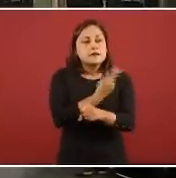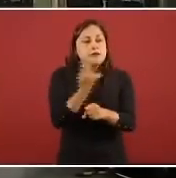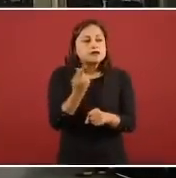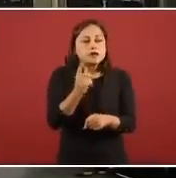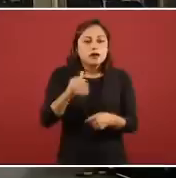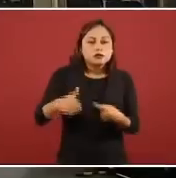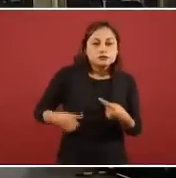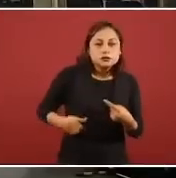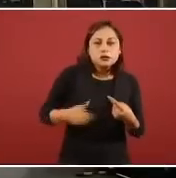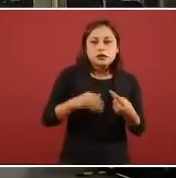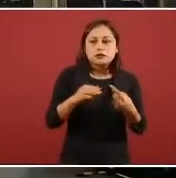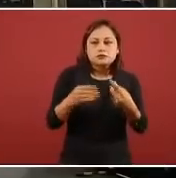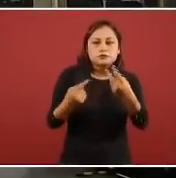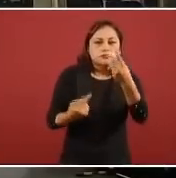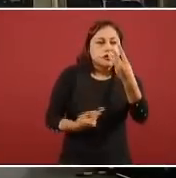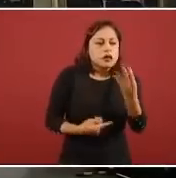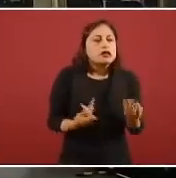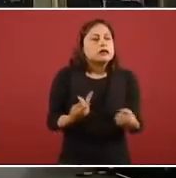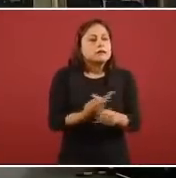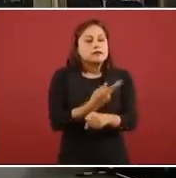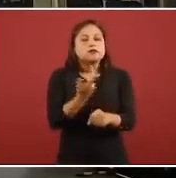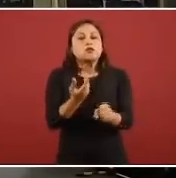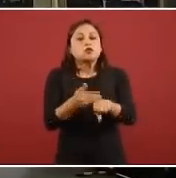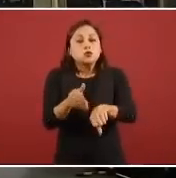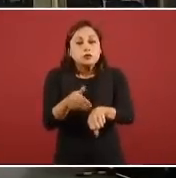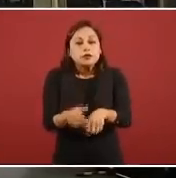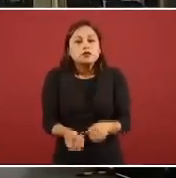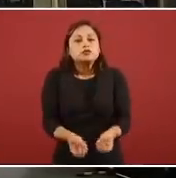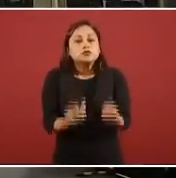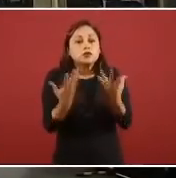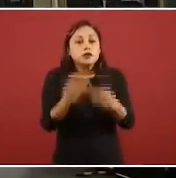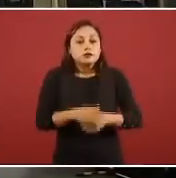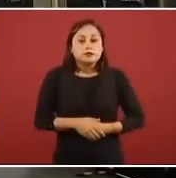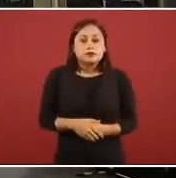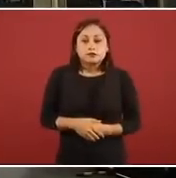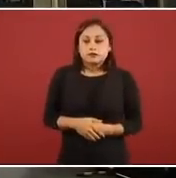tengo también varias preguntas que hacerle. No,